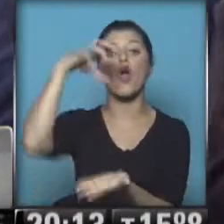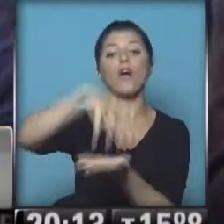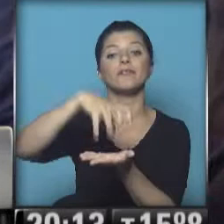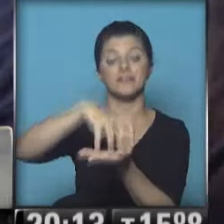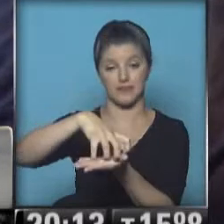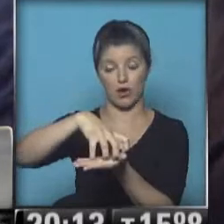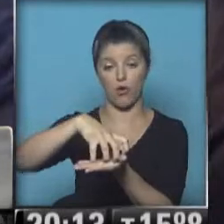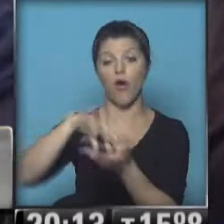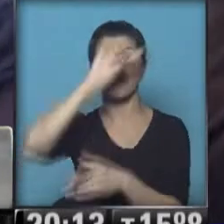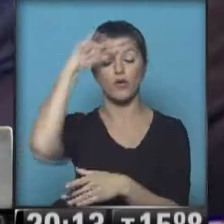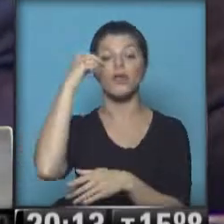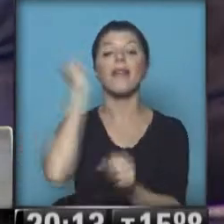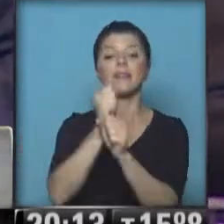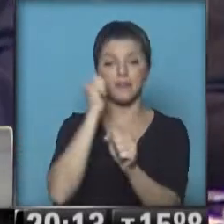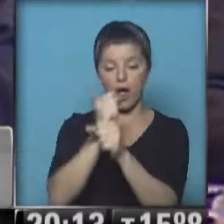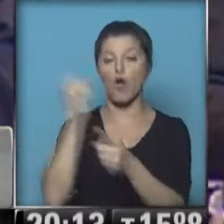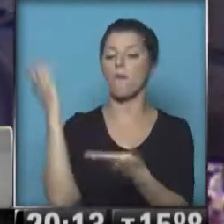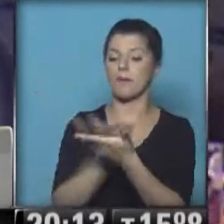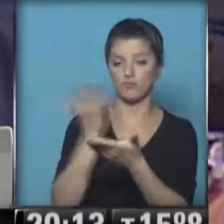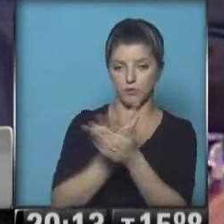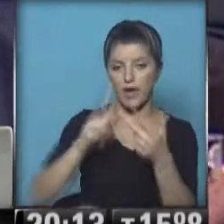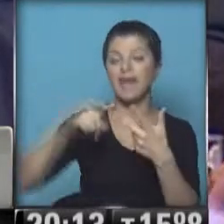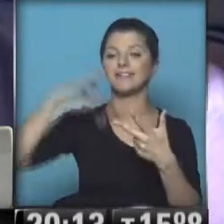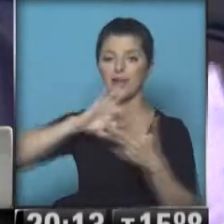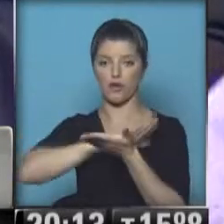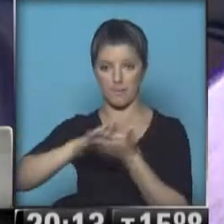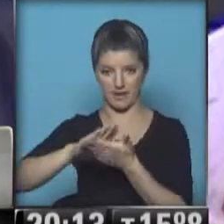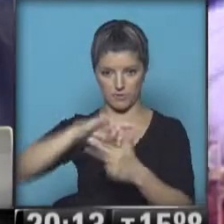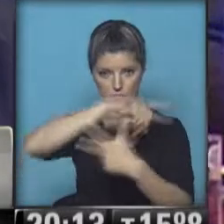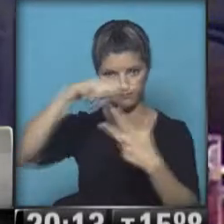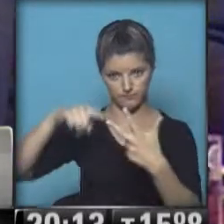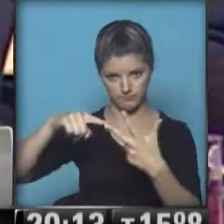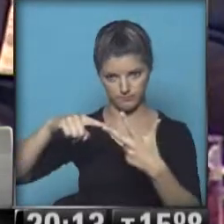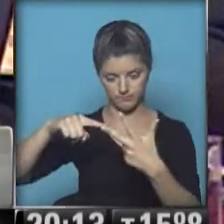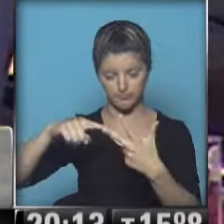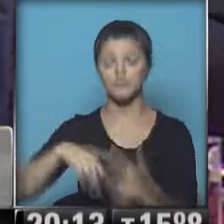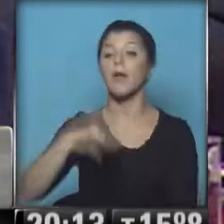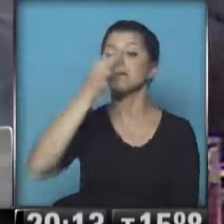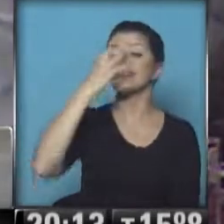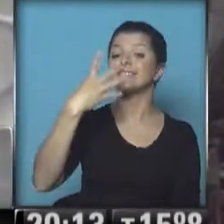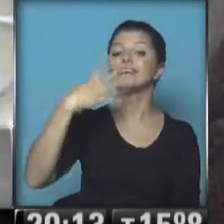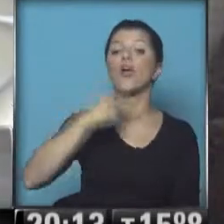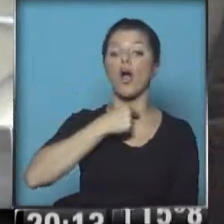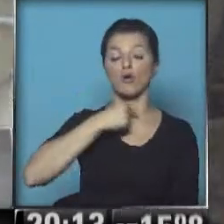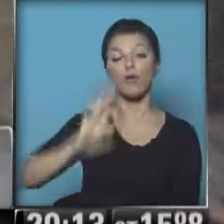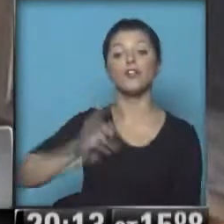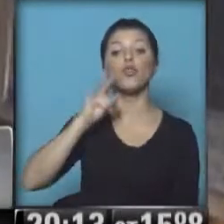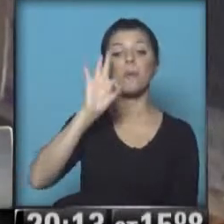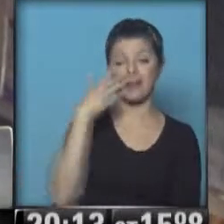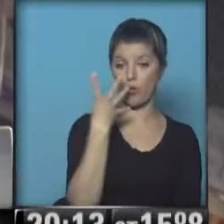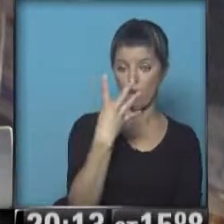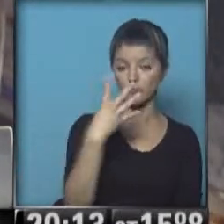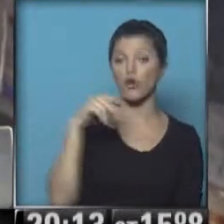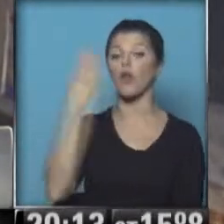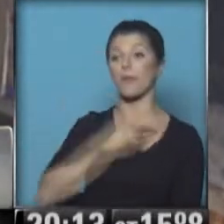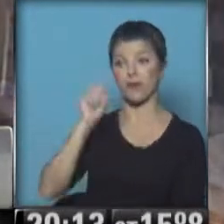del Empleo, la Productividad y el Salario Mínimo. El 25 de agosto de 2004, el gobierno de Néstor